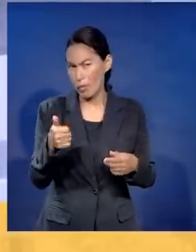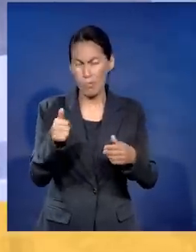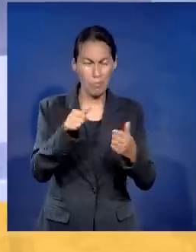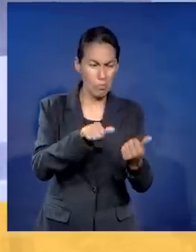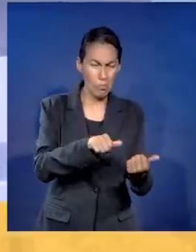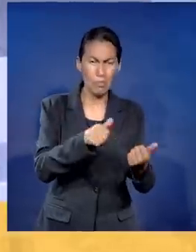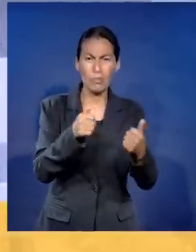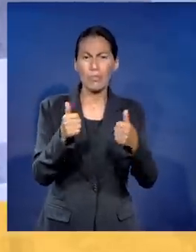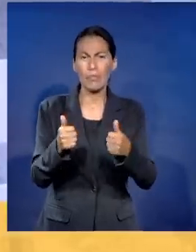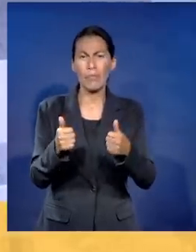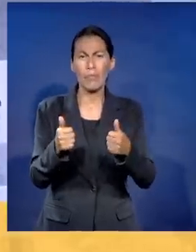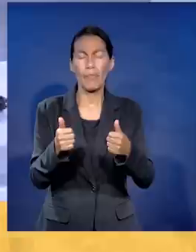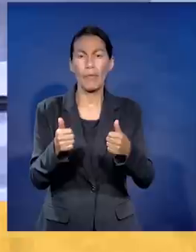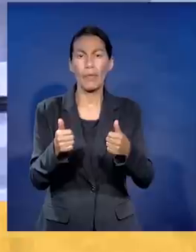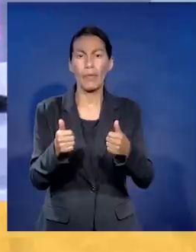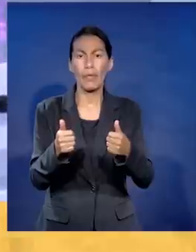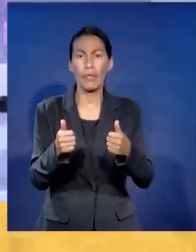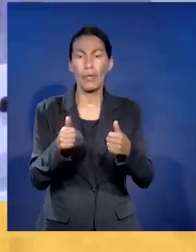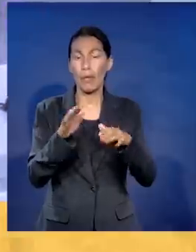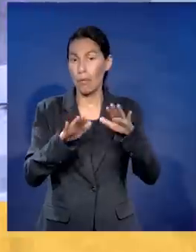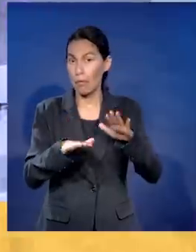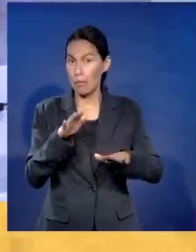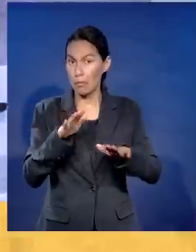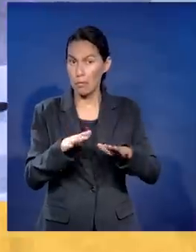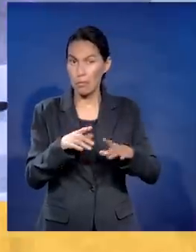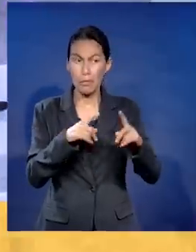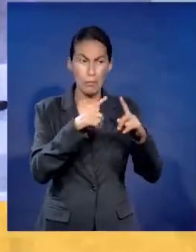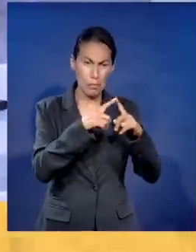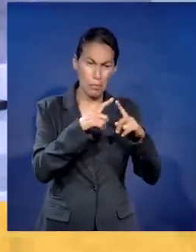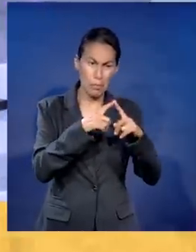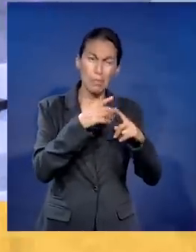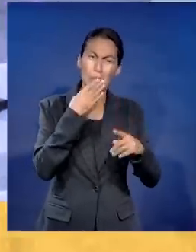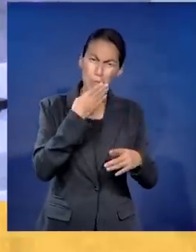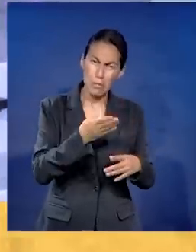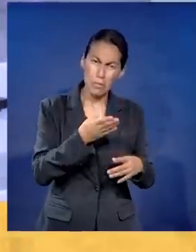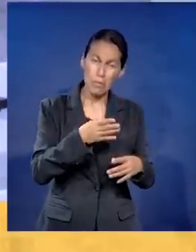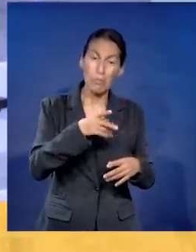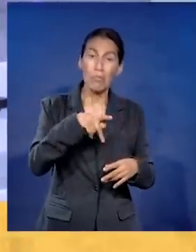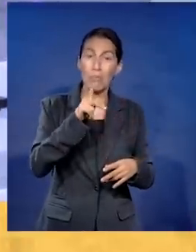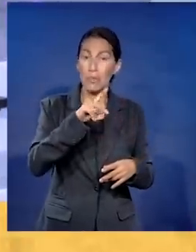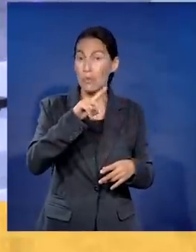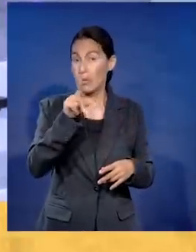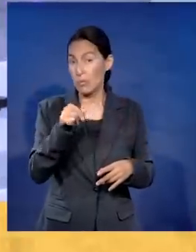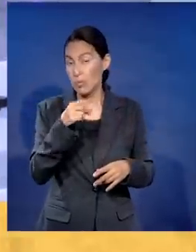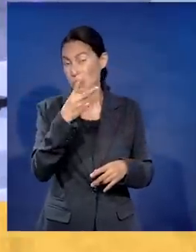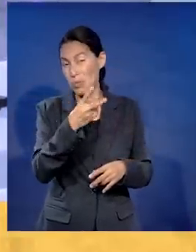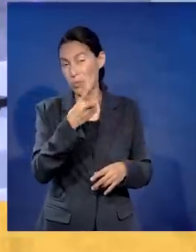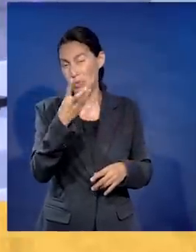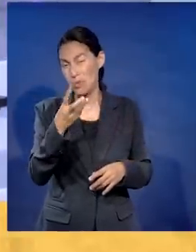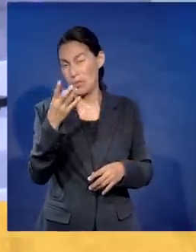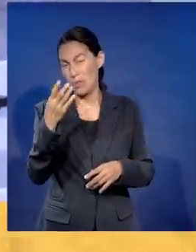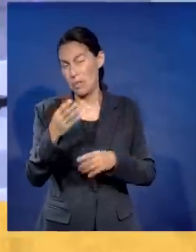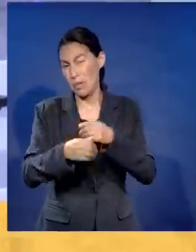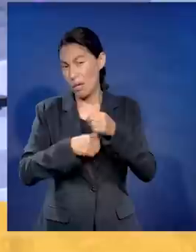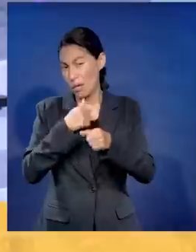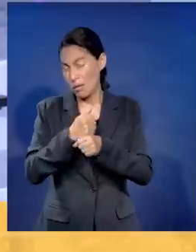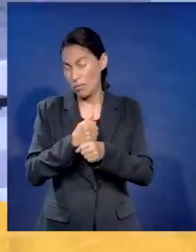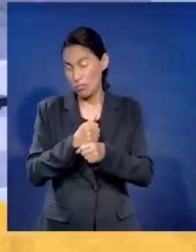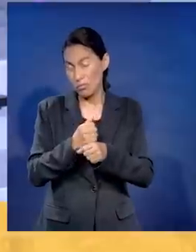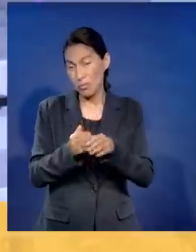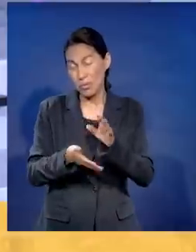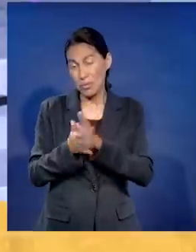llegan incluso son bautizadas están un tiempo en la fe pero después desaparecen después de dos tres años